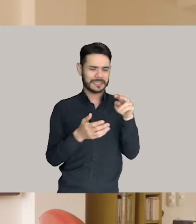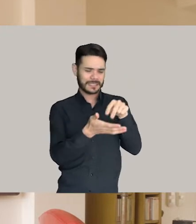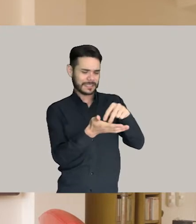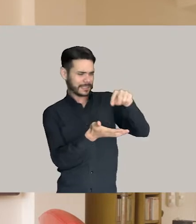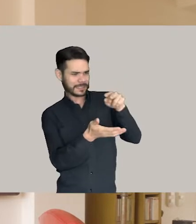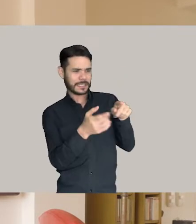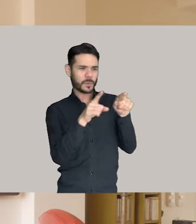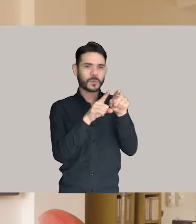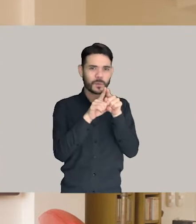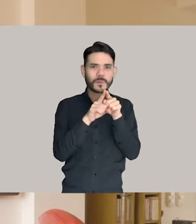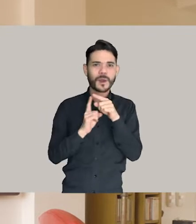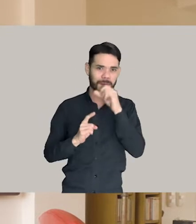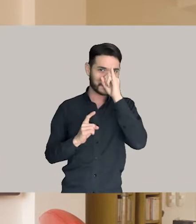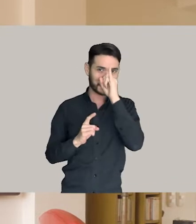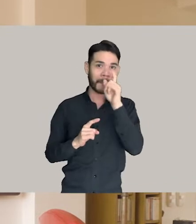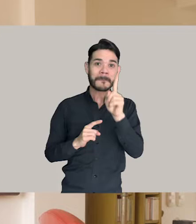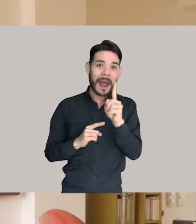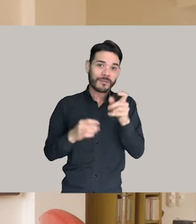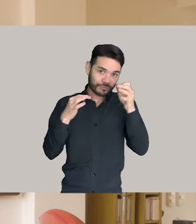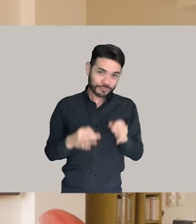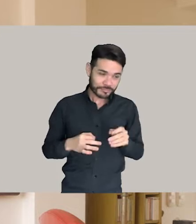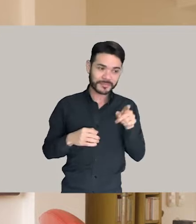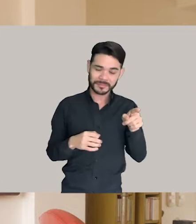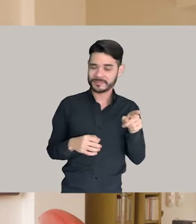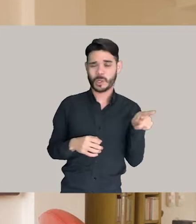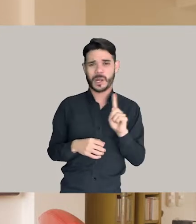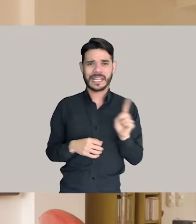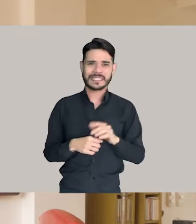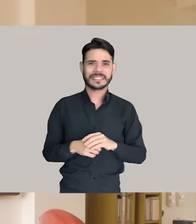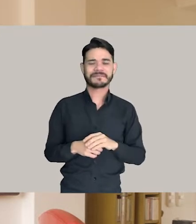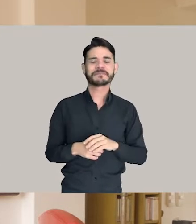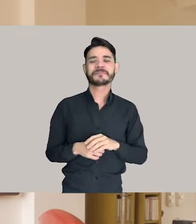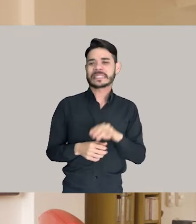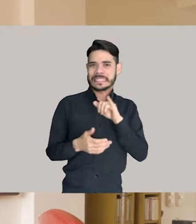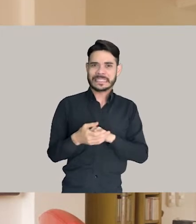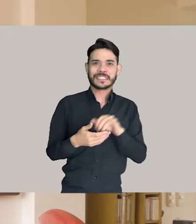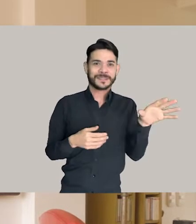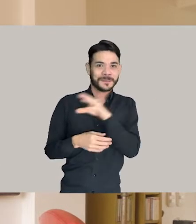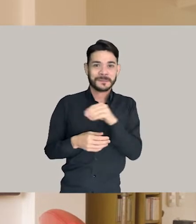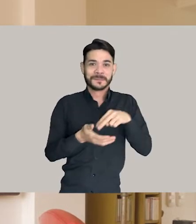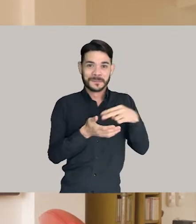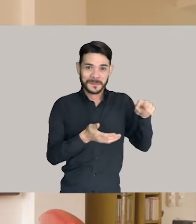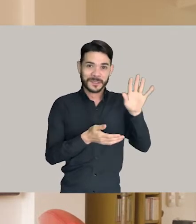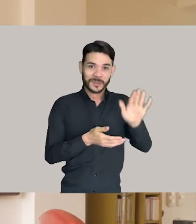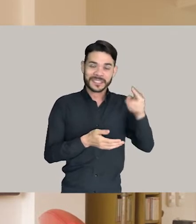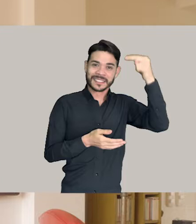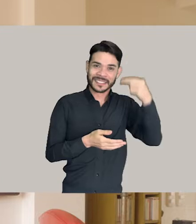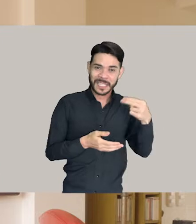parecerse mucho a un jabalí, pero no es exactamente un jabalí. Y así, todos los personajes de las historias